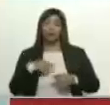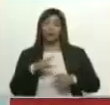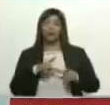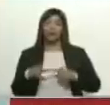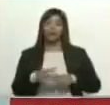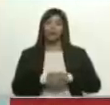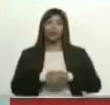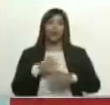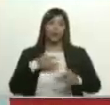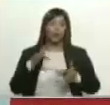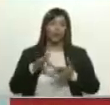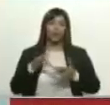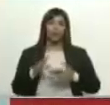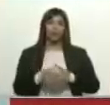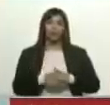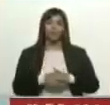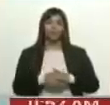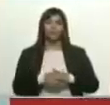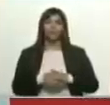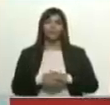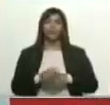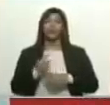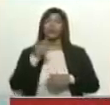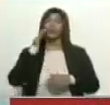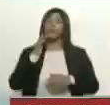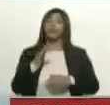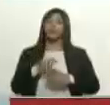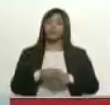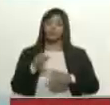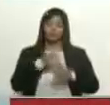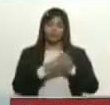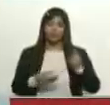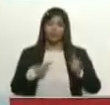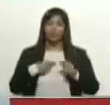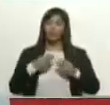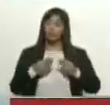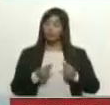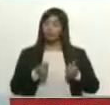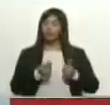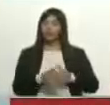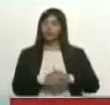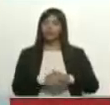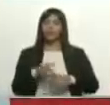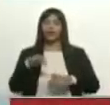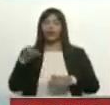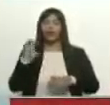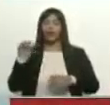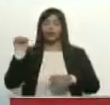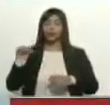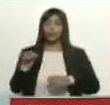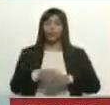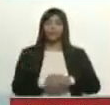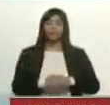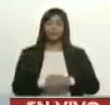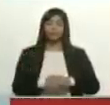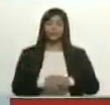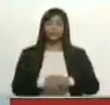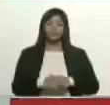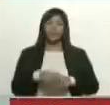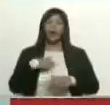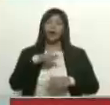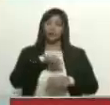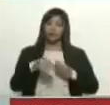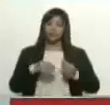un contacto con un militar desertor prófugo en Colombia al momento de